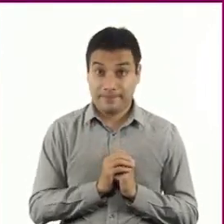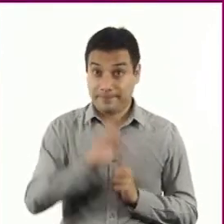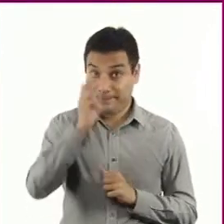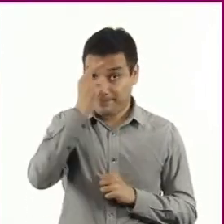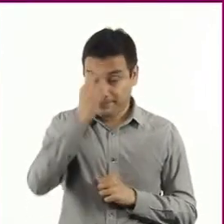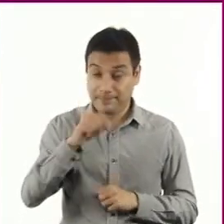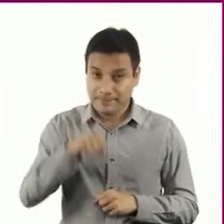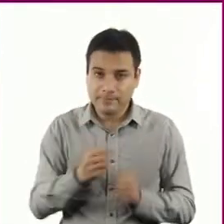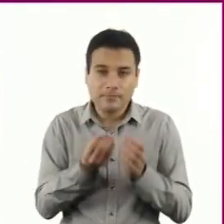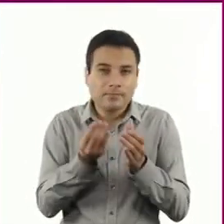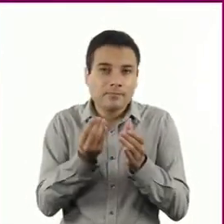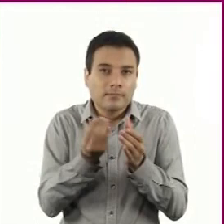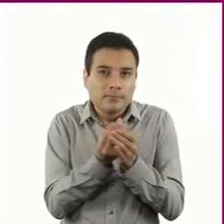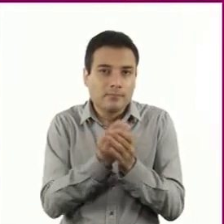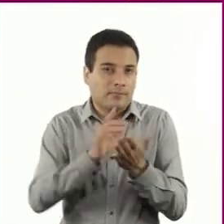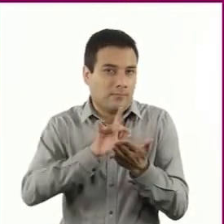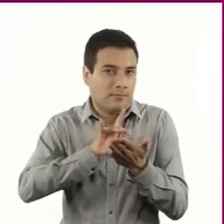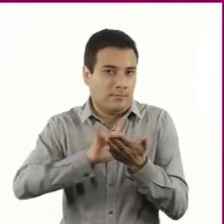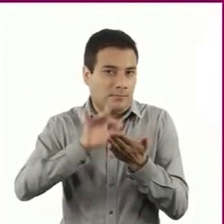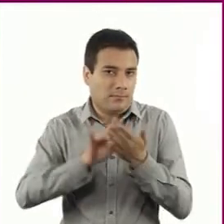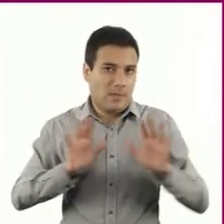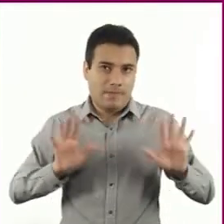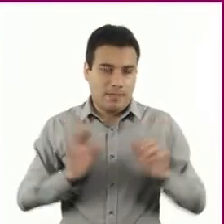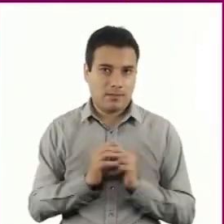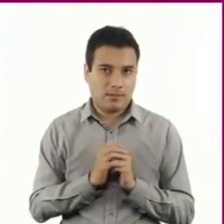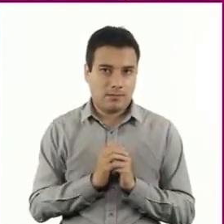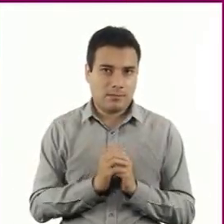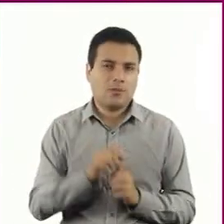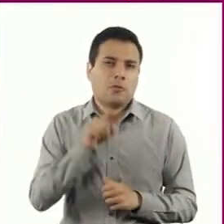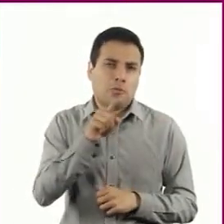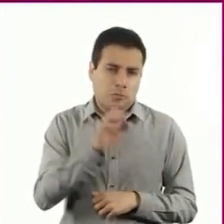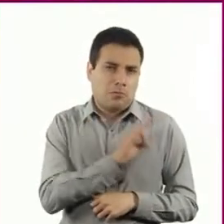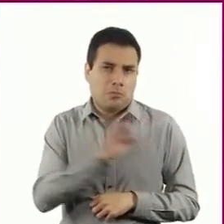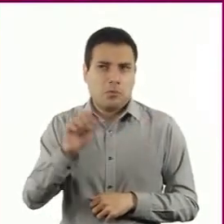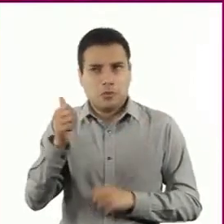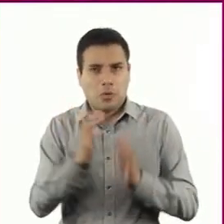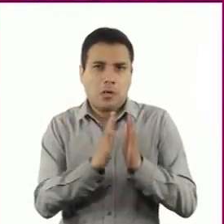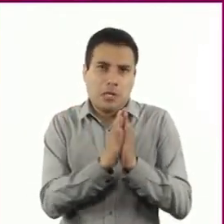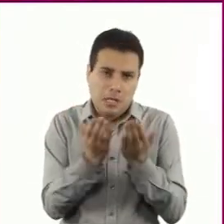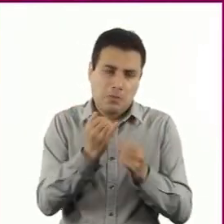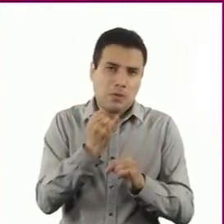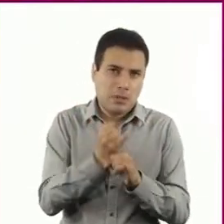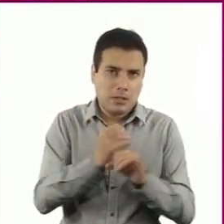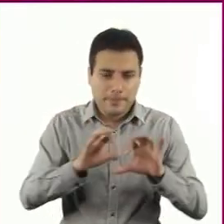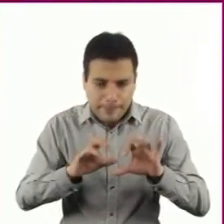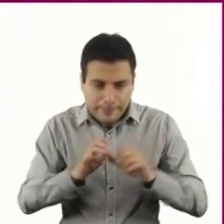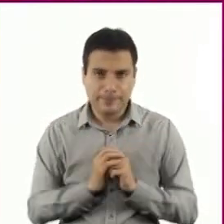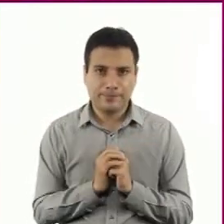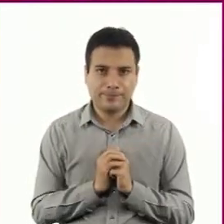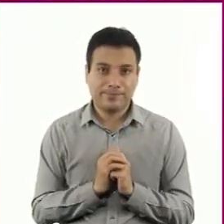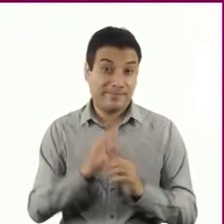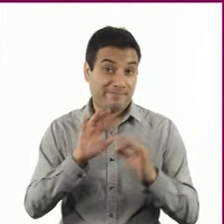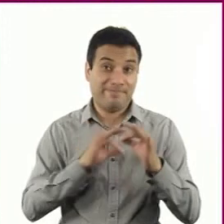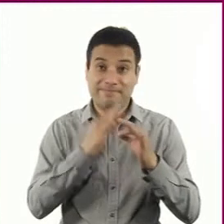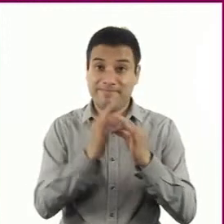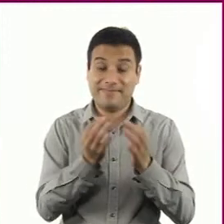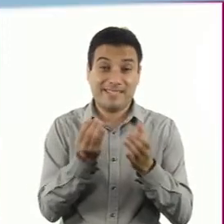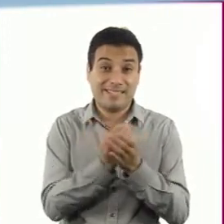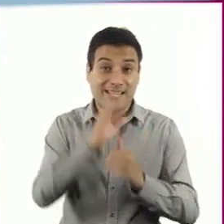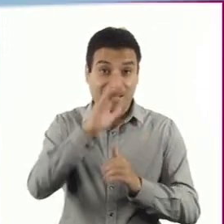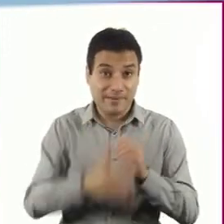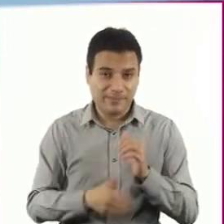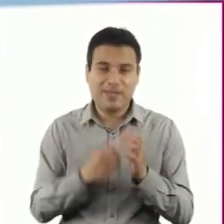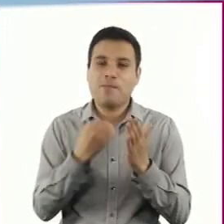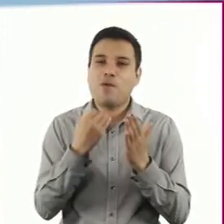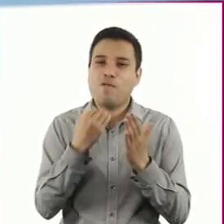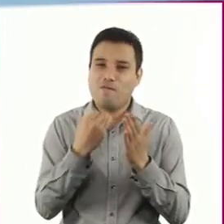es un material de apoyo y no olviden consultar otras fuentes. Listo, terminamos, pero aún nos